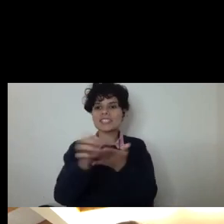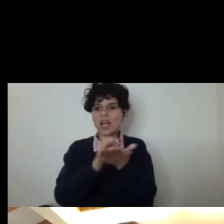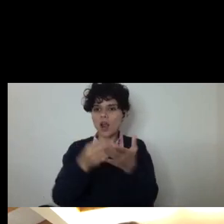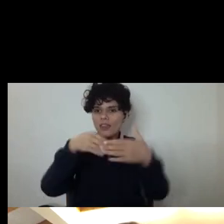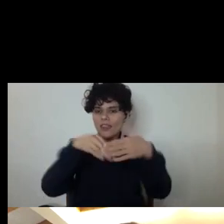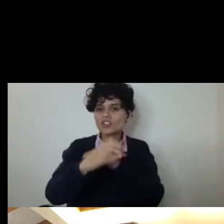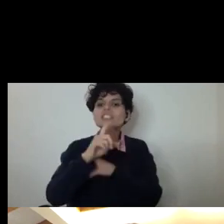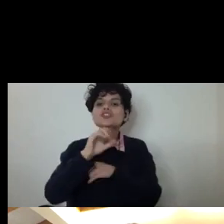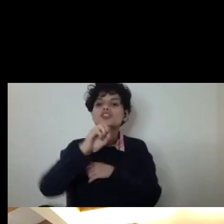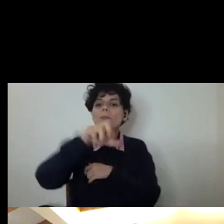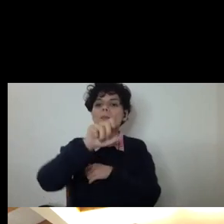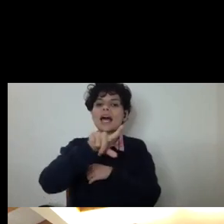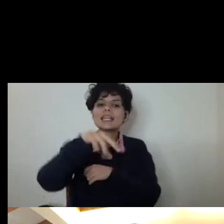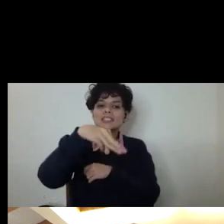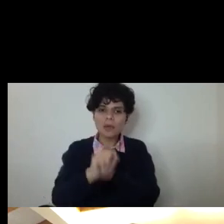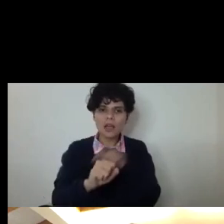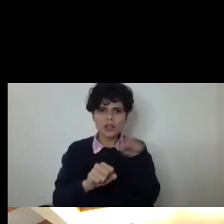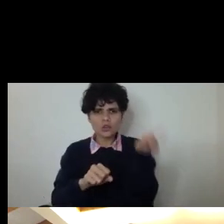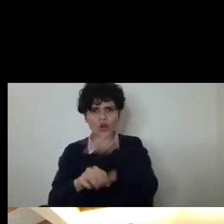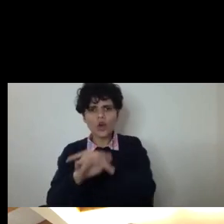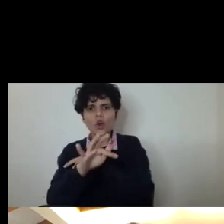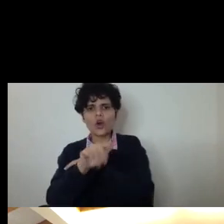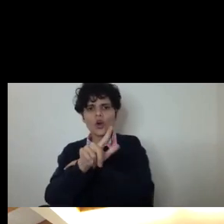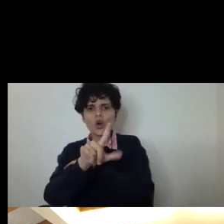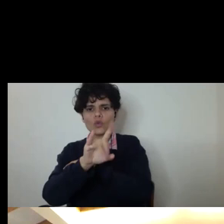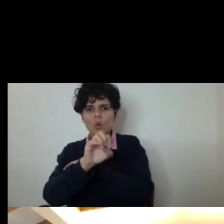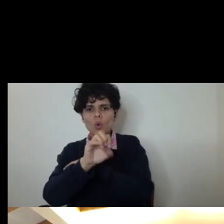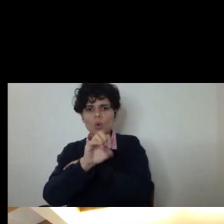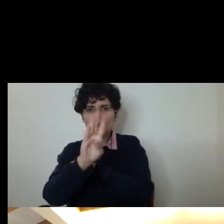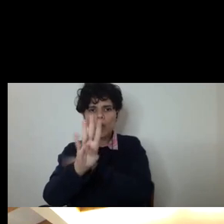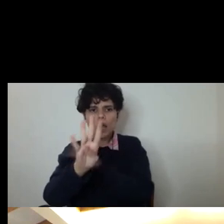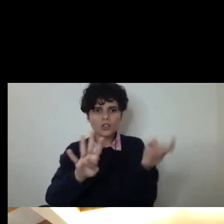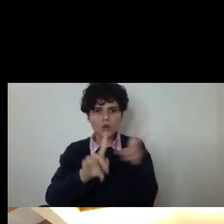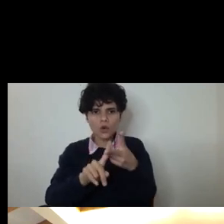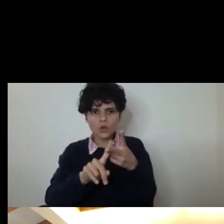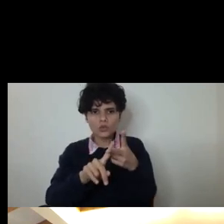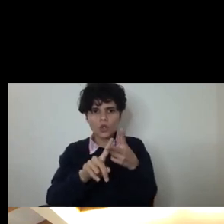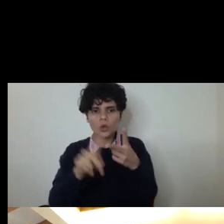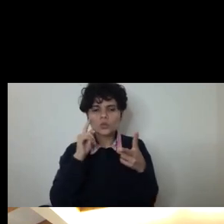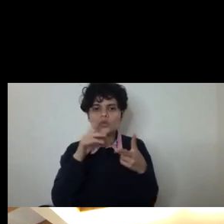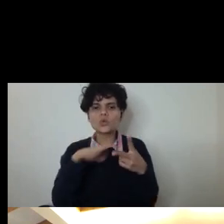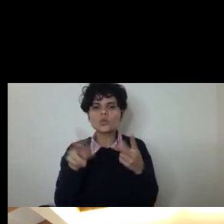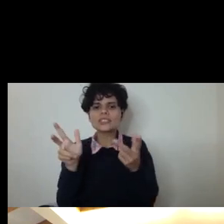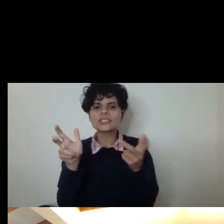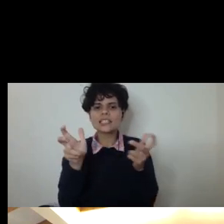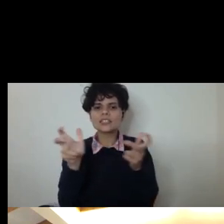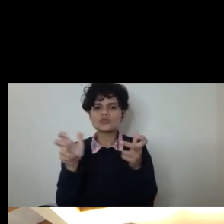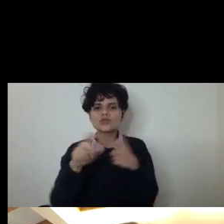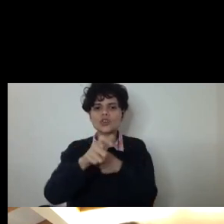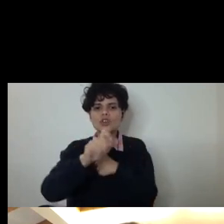4 o transfectamos las neuronas con un sensor de calcio citoplasmático. Y también en otros